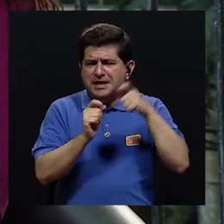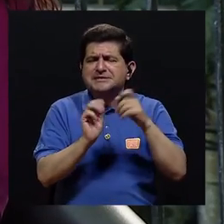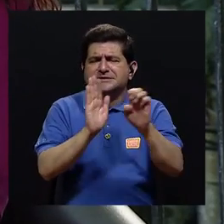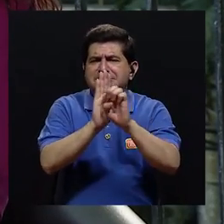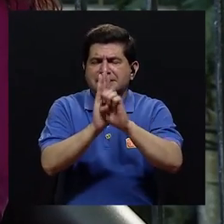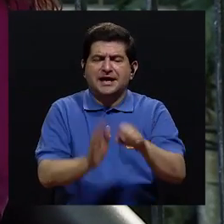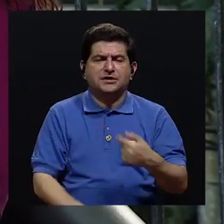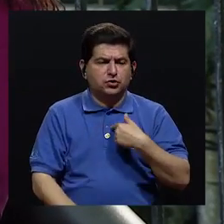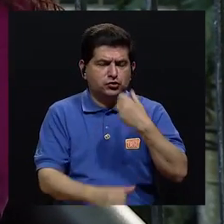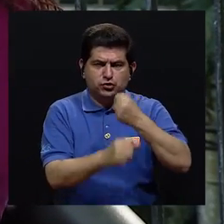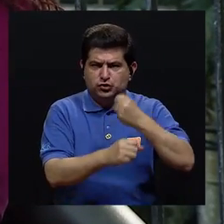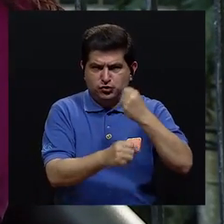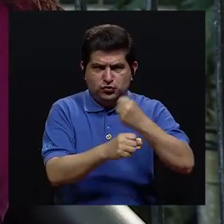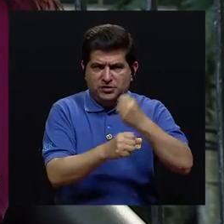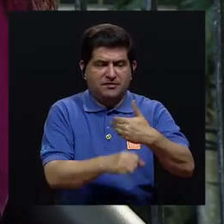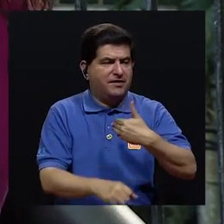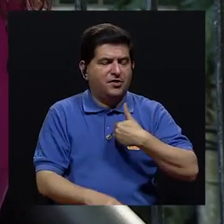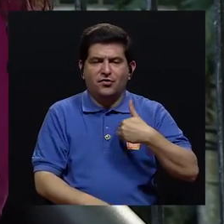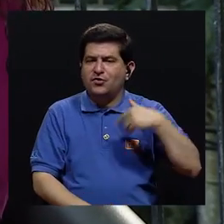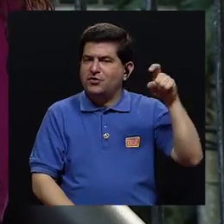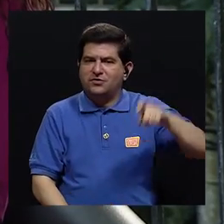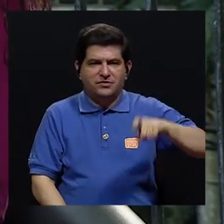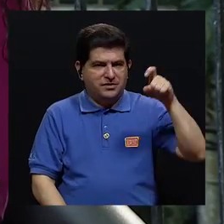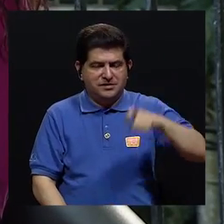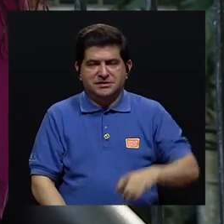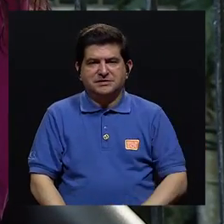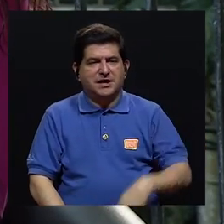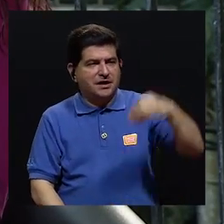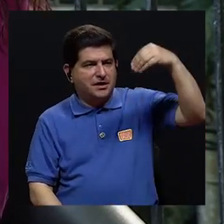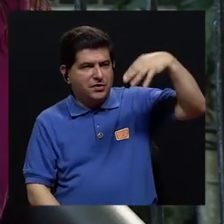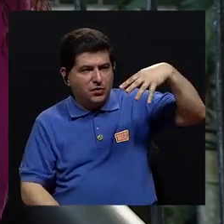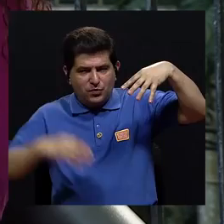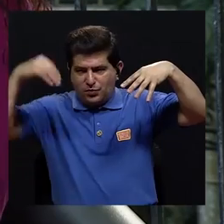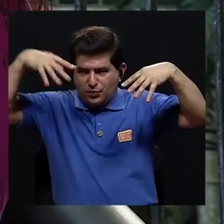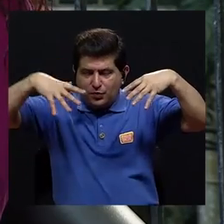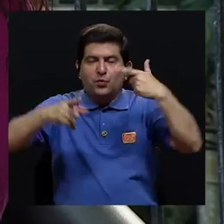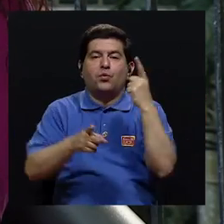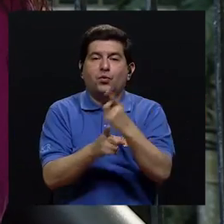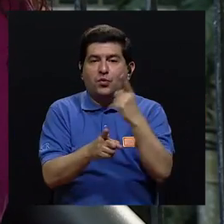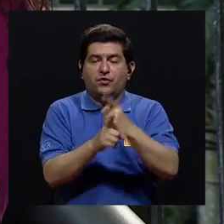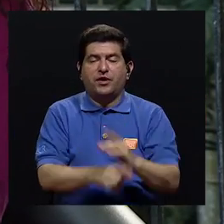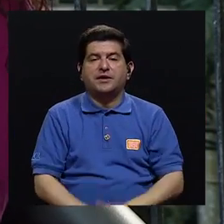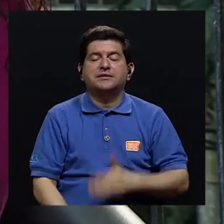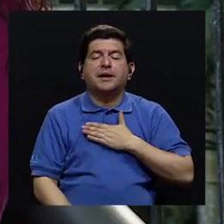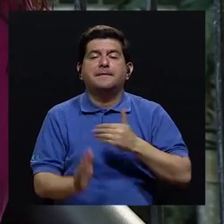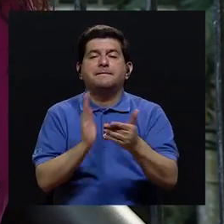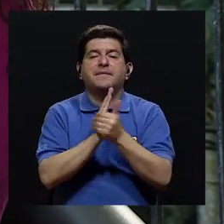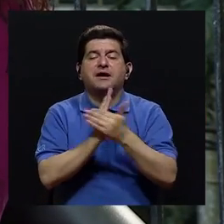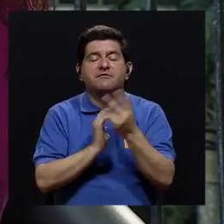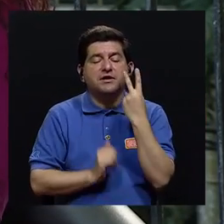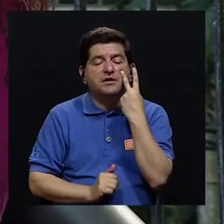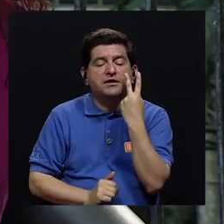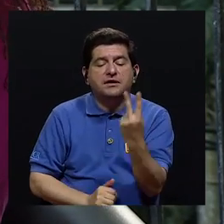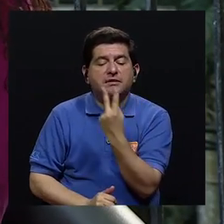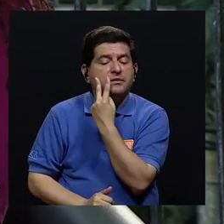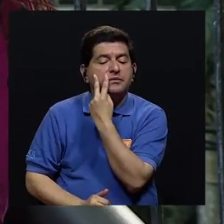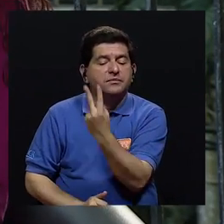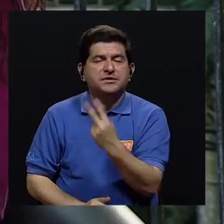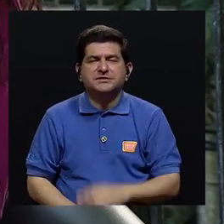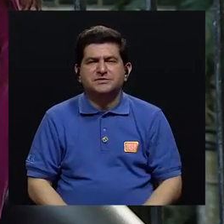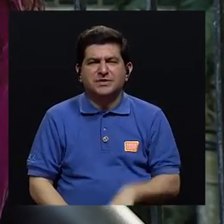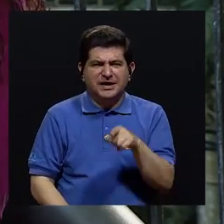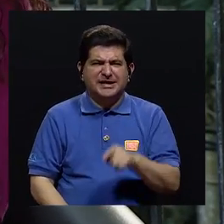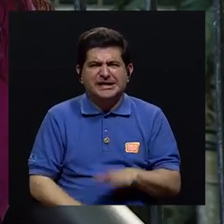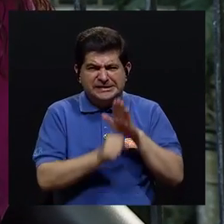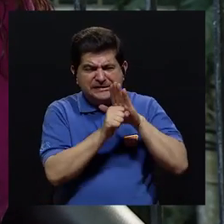puntual. Si yo estoy haciendo un trabajo donde no tengo necesariamente una iluminación adecuada, mi capacidad ocular puede ser que